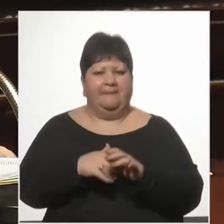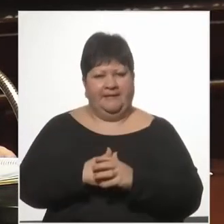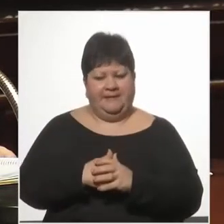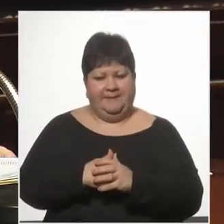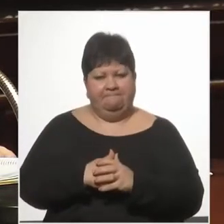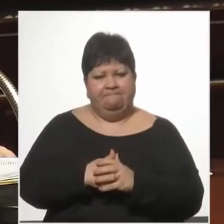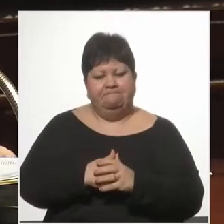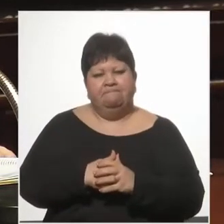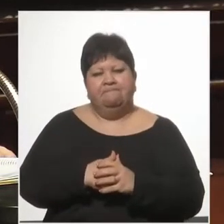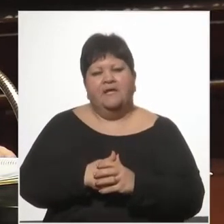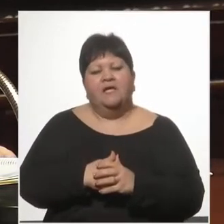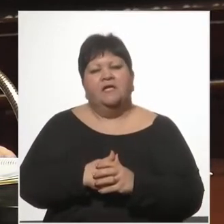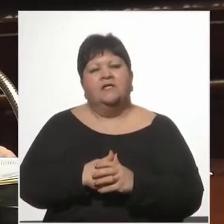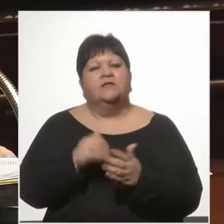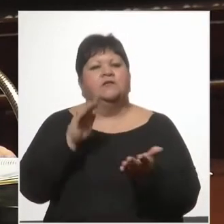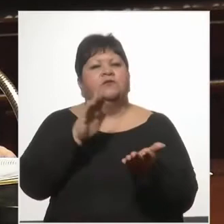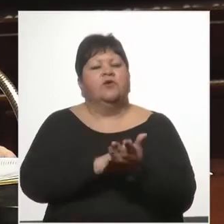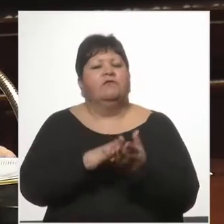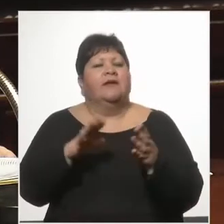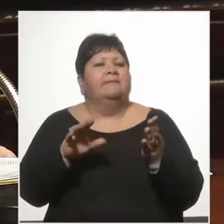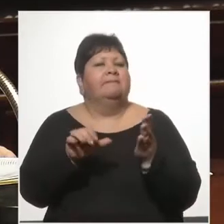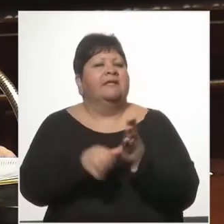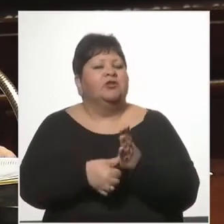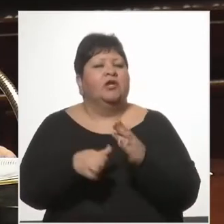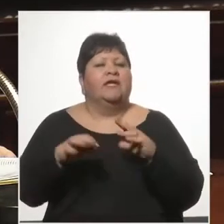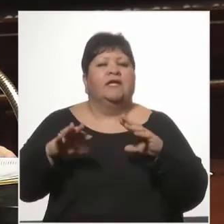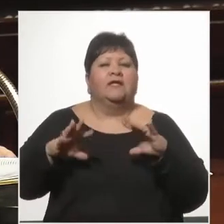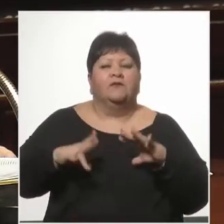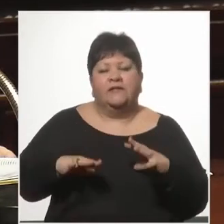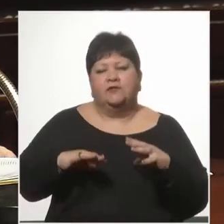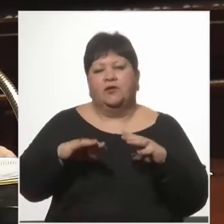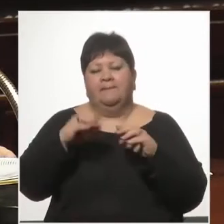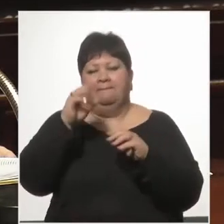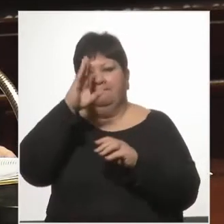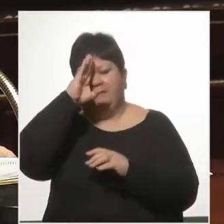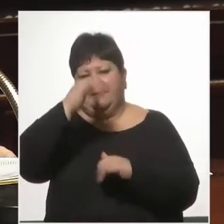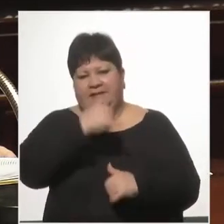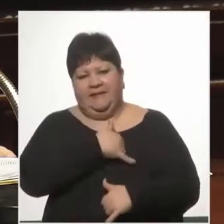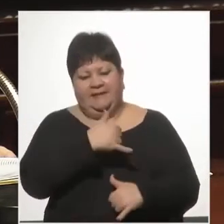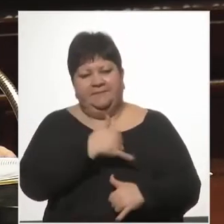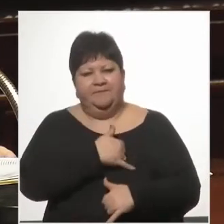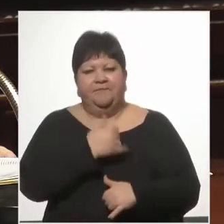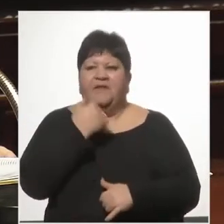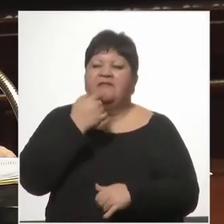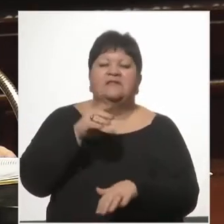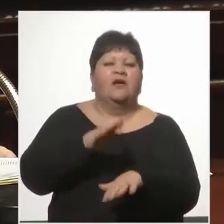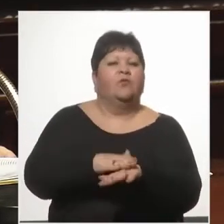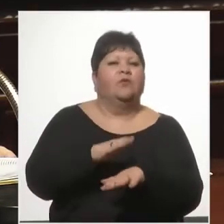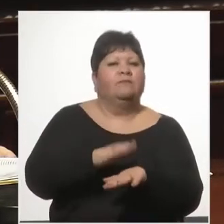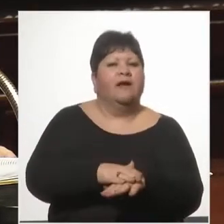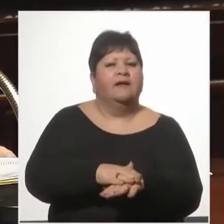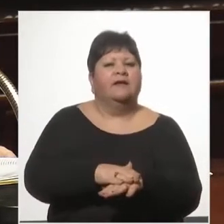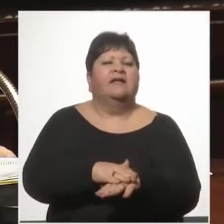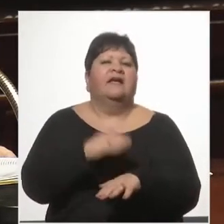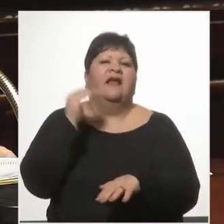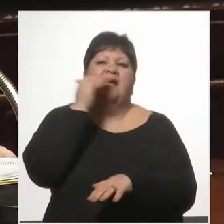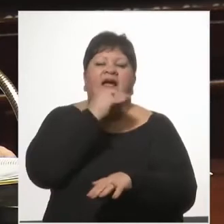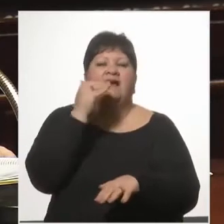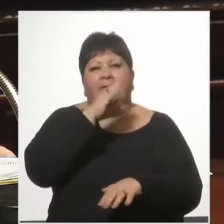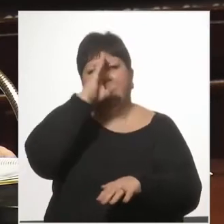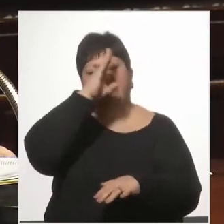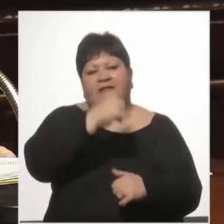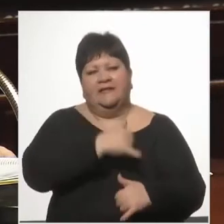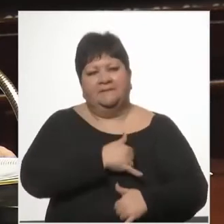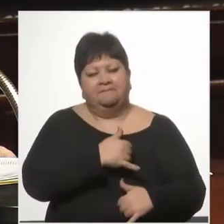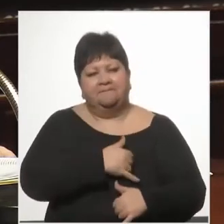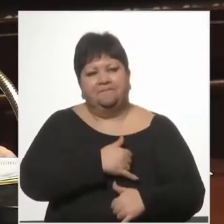retiros y pensiones militares. Trataban de imponer el relato de que la culpable del déficit fiscal era la mal llamada caja militar.